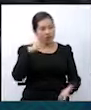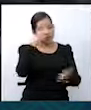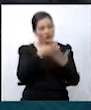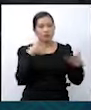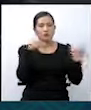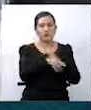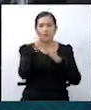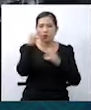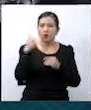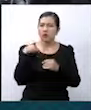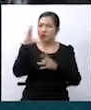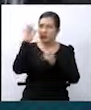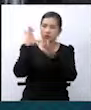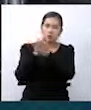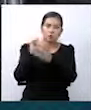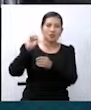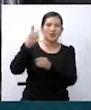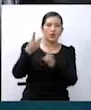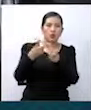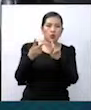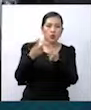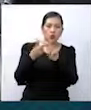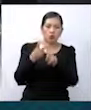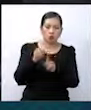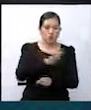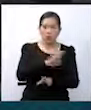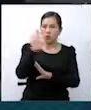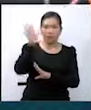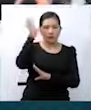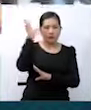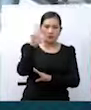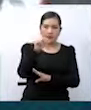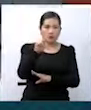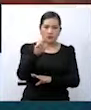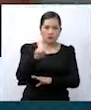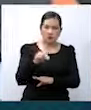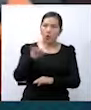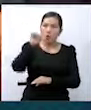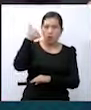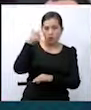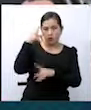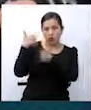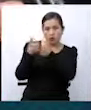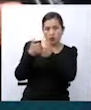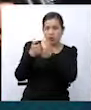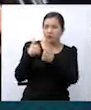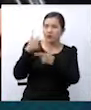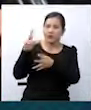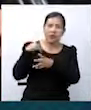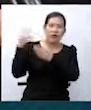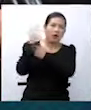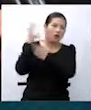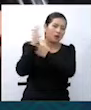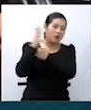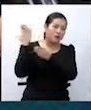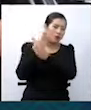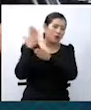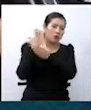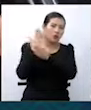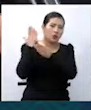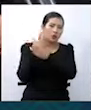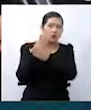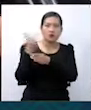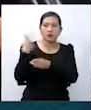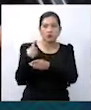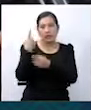que habría recibido de parte de su segunda pareja. A consecuencia de aquello, la policía, de una forma muy